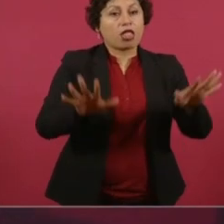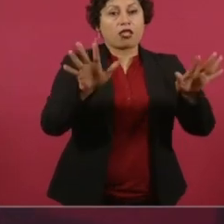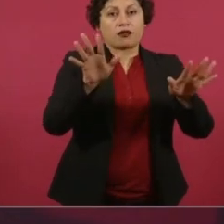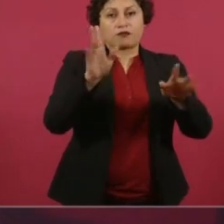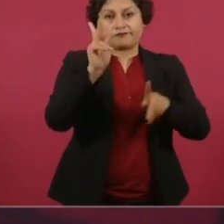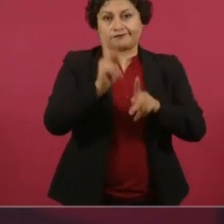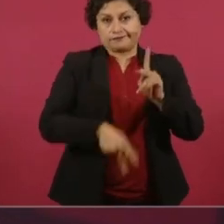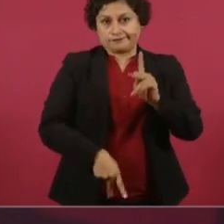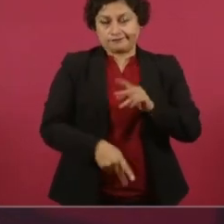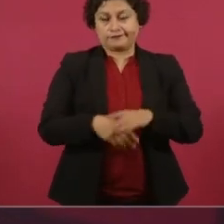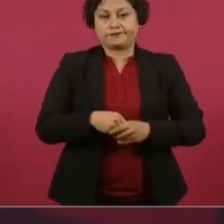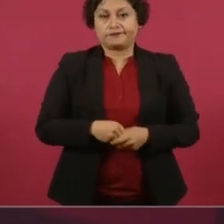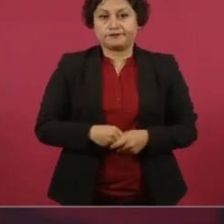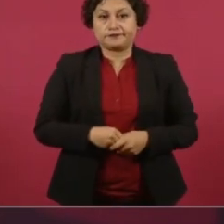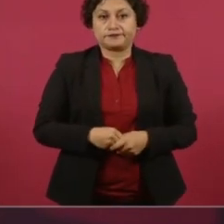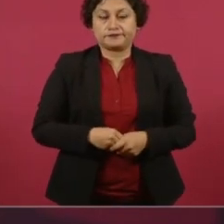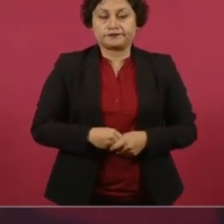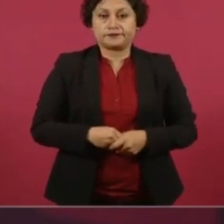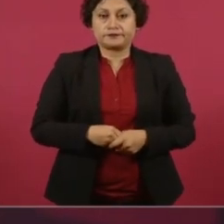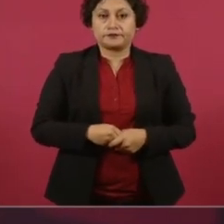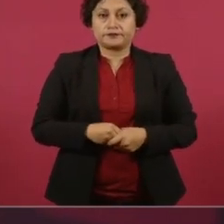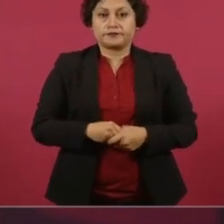de precampaña,